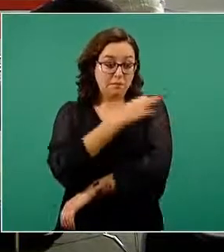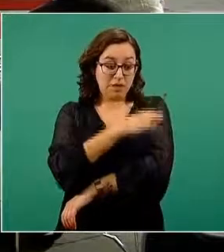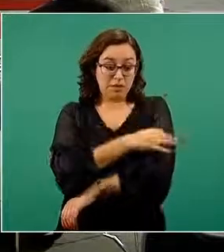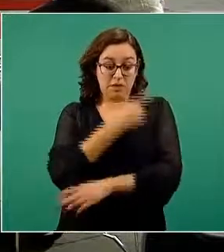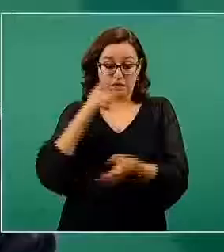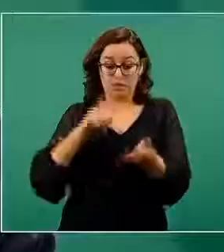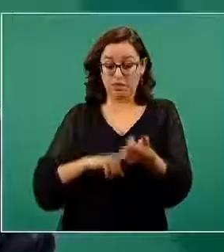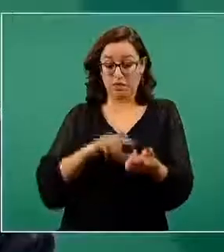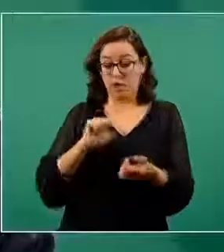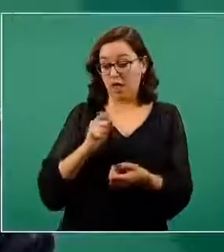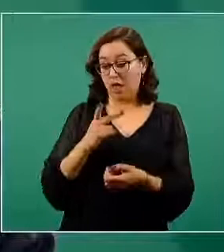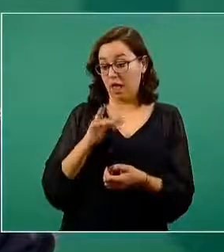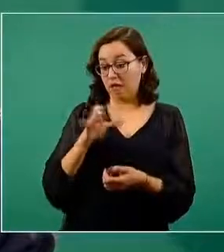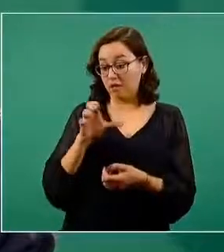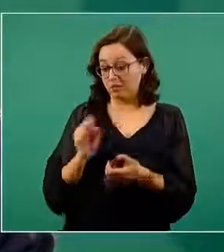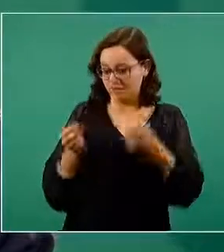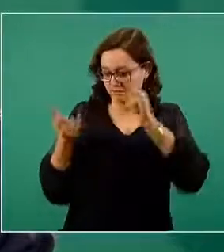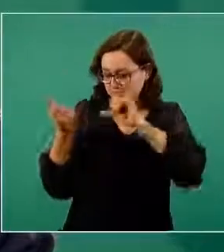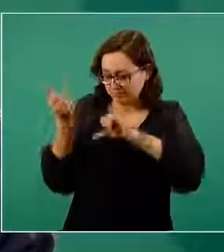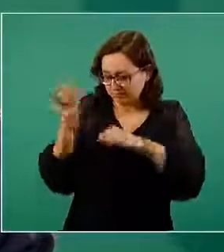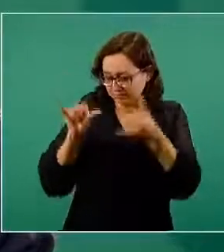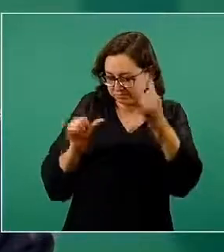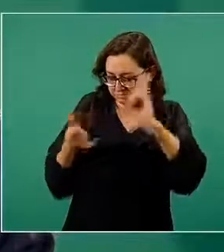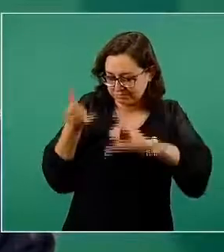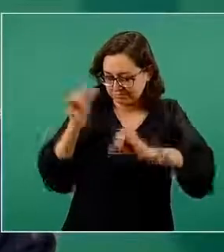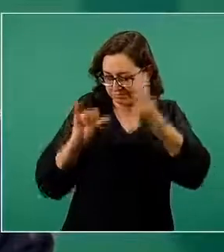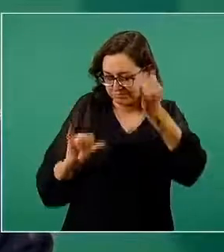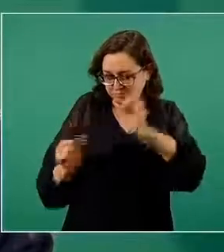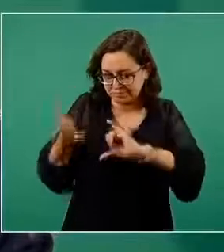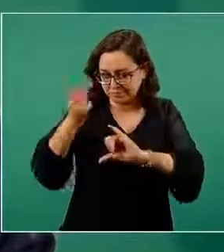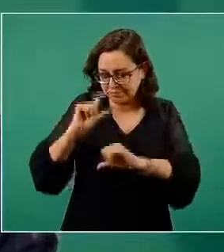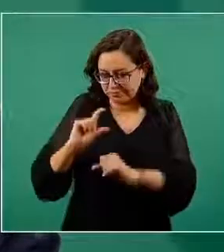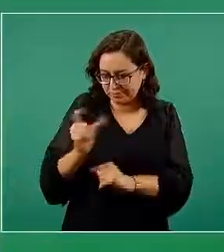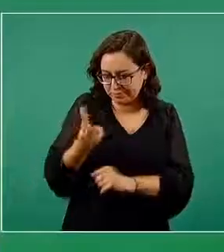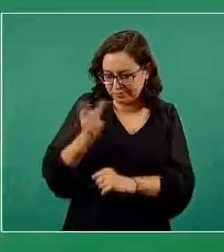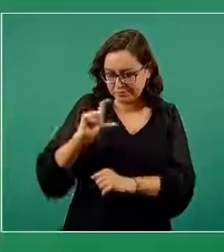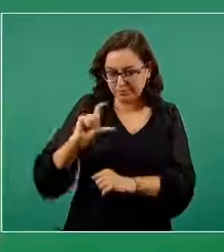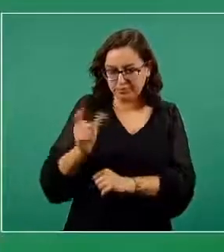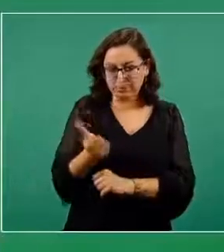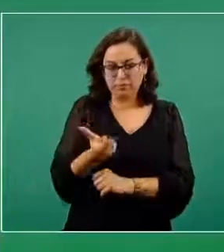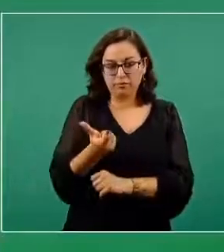ingredientes activos, como se conocen en el mundo farma,